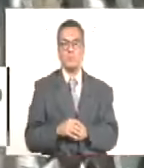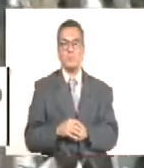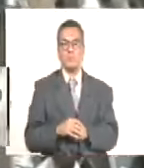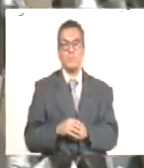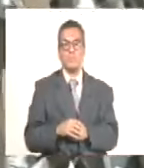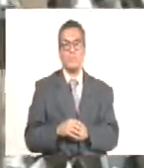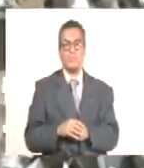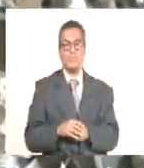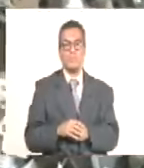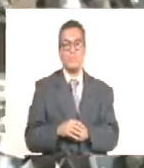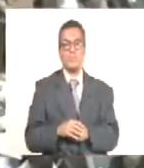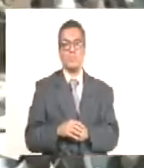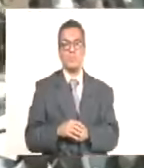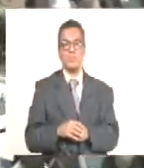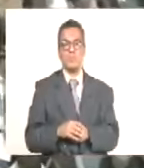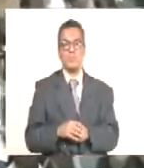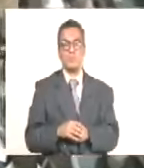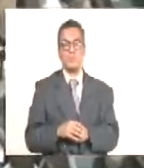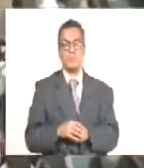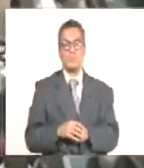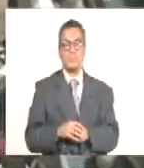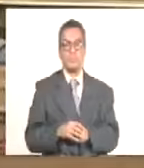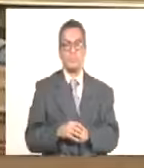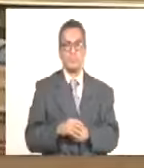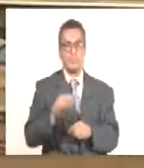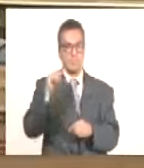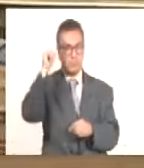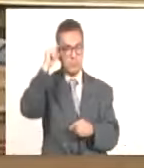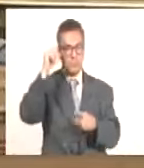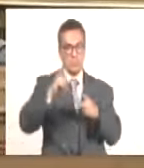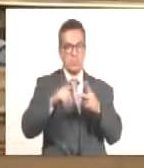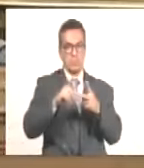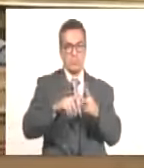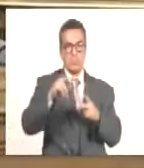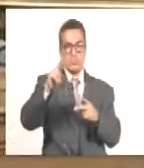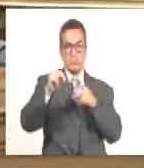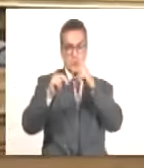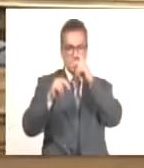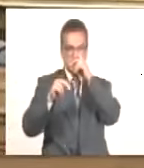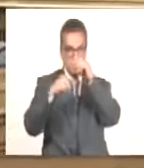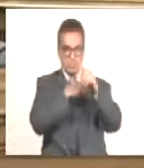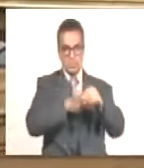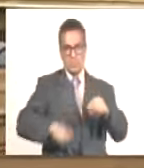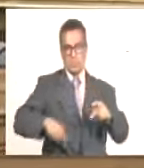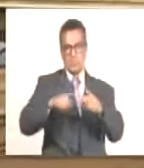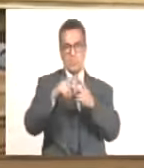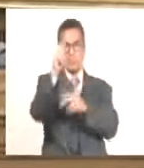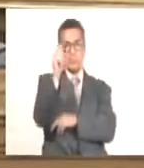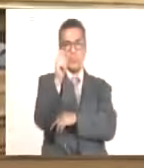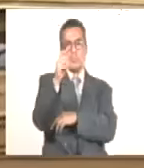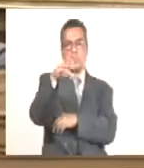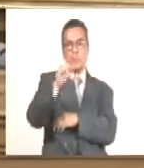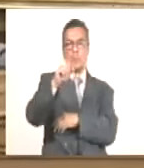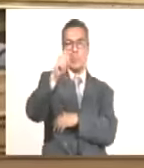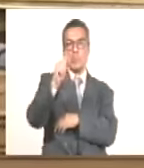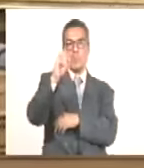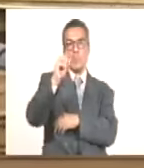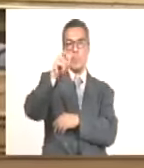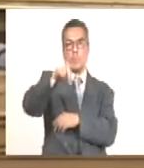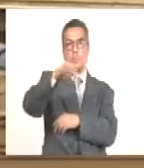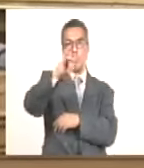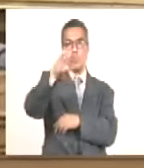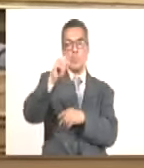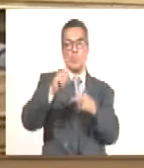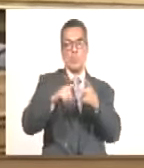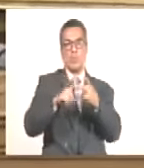día grupo parlamentario de Burkina Faso lo presidirá el diputado Antonio Sibira